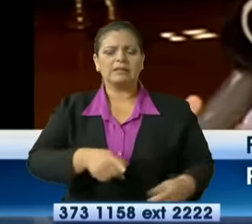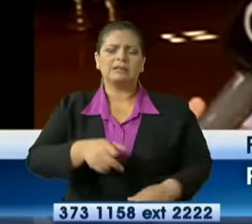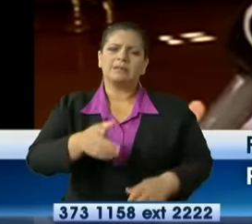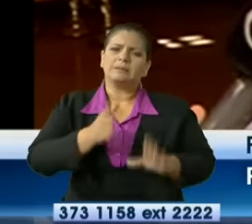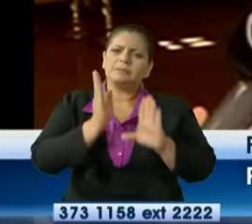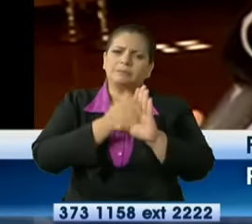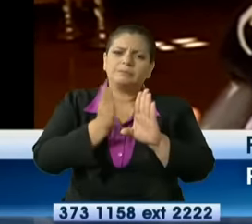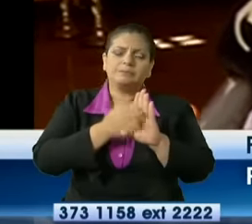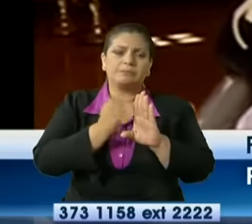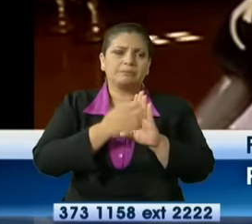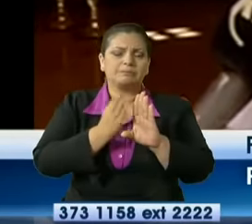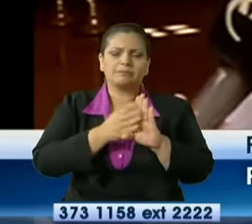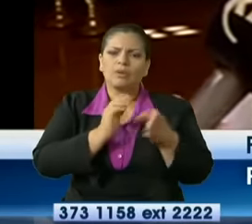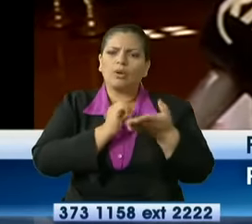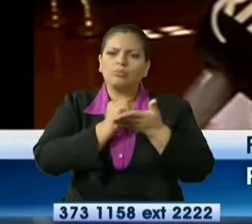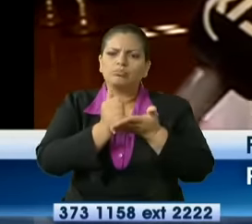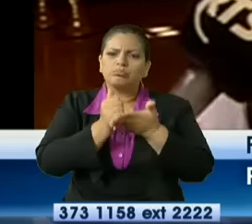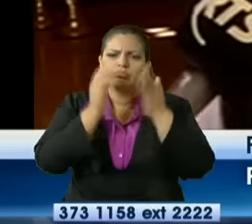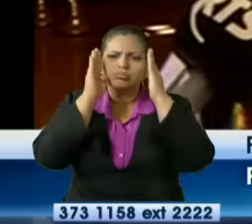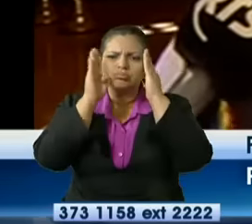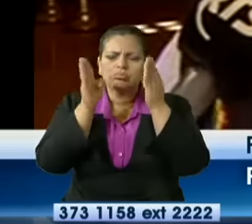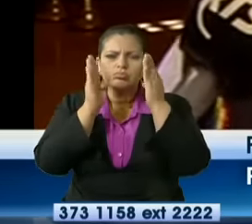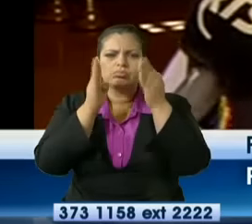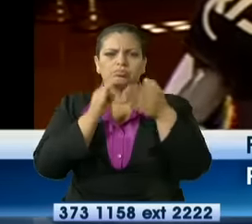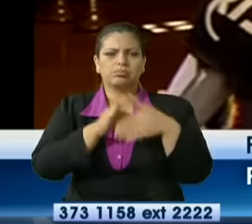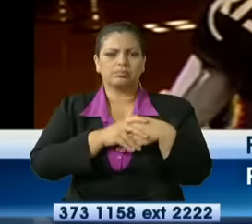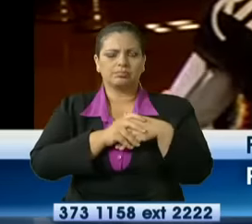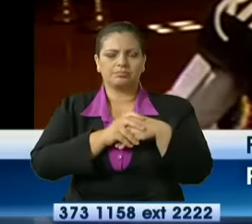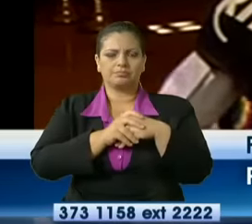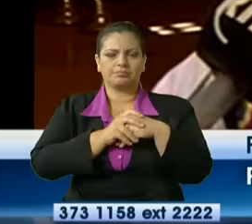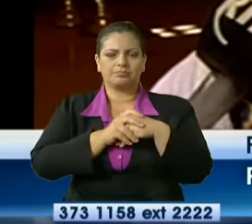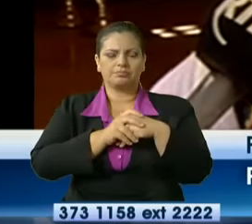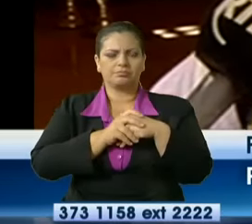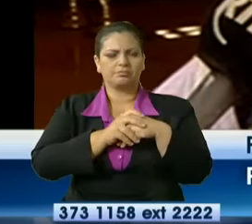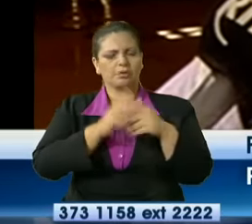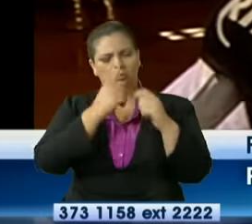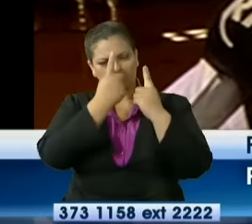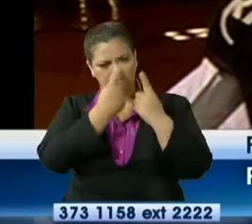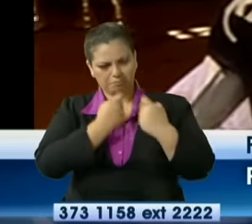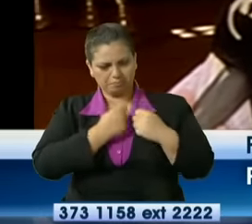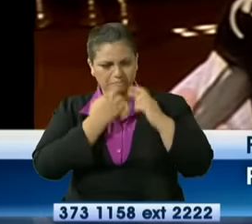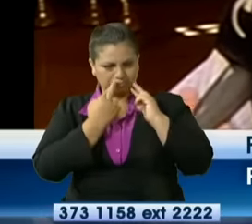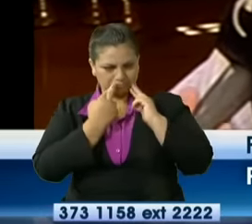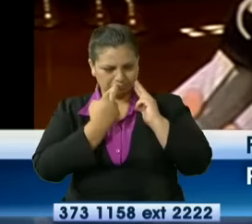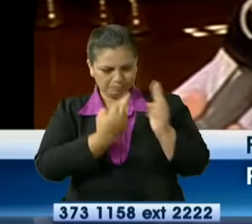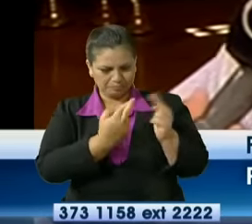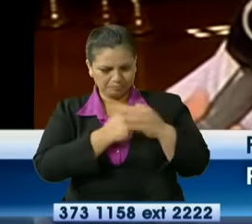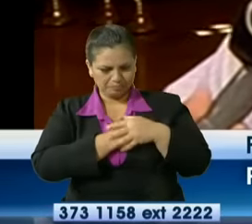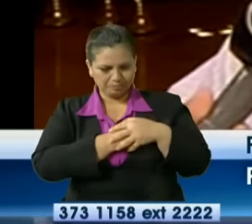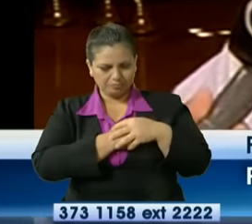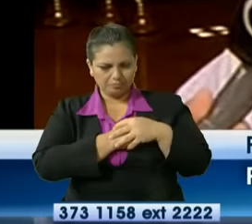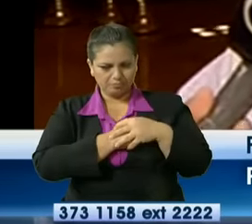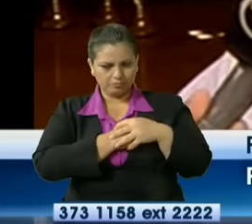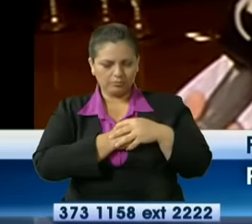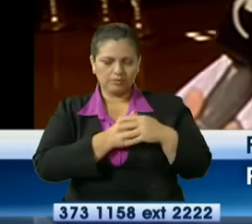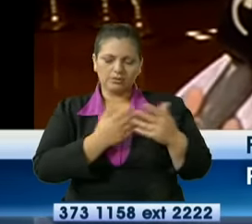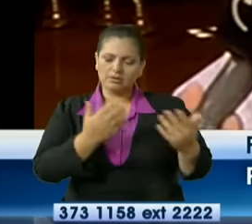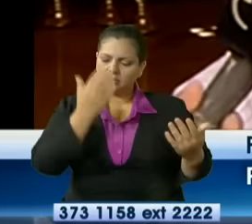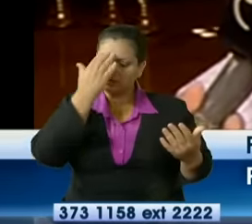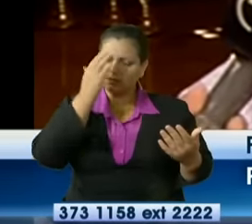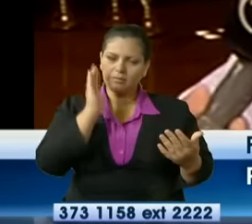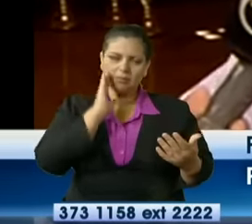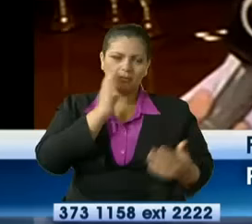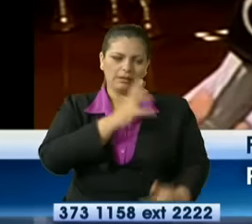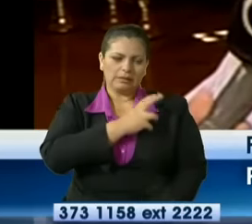Salud. Respondiendo a tu pregunta, en este caso, está haciendo una elaboración del duelo, pasa por crisis de